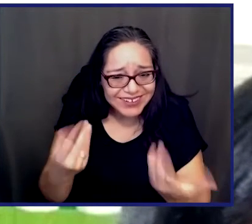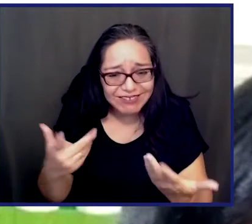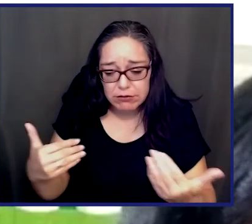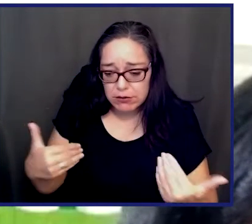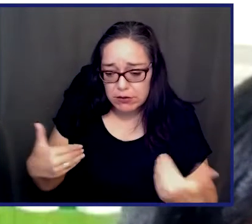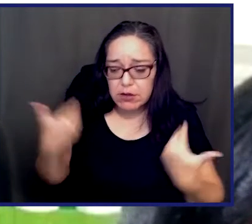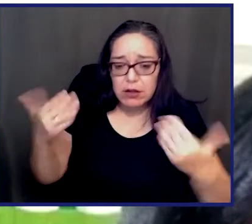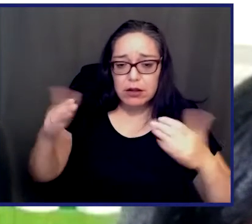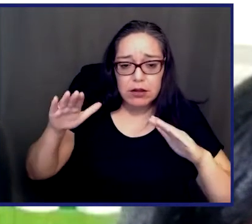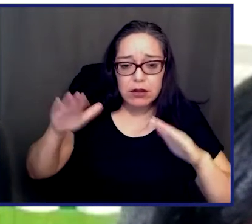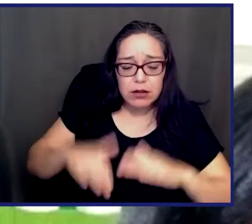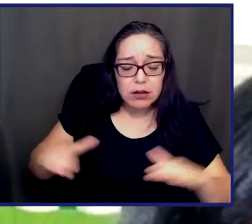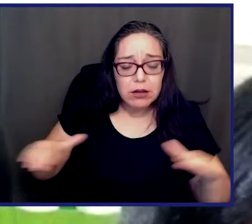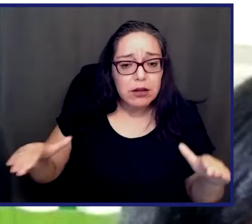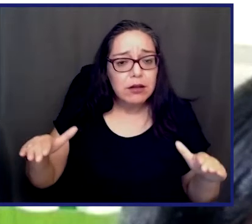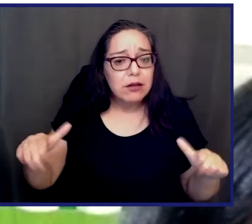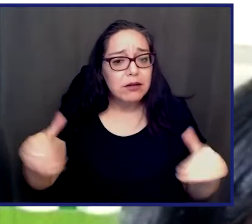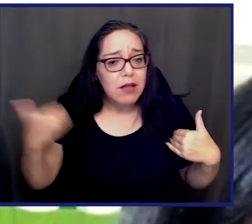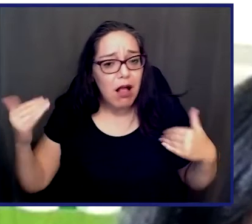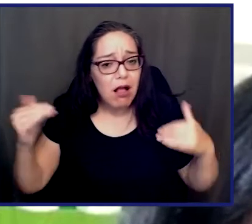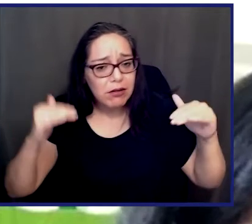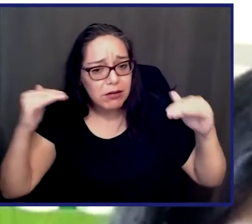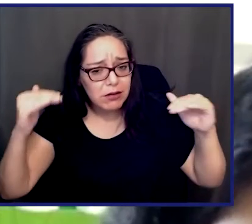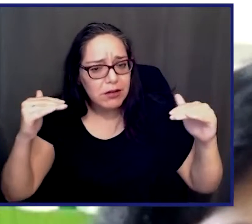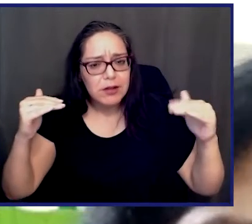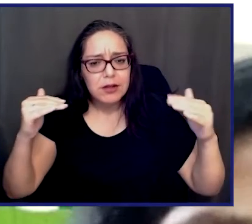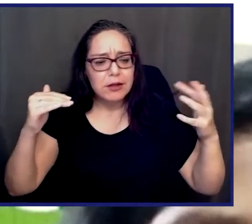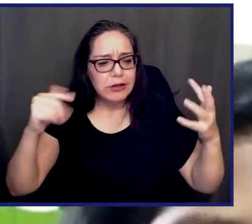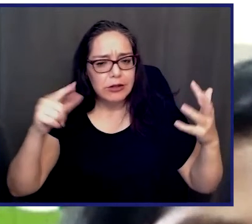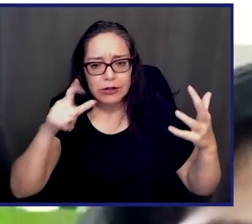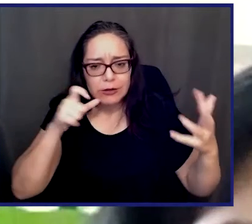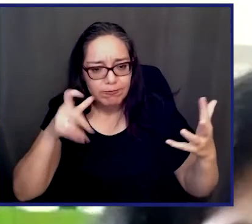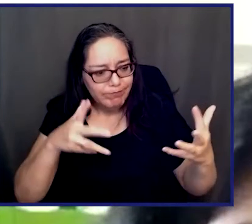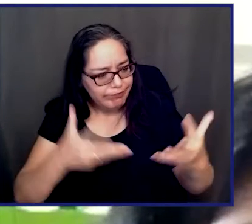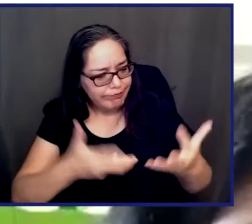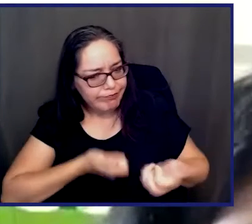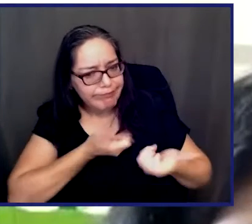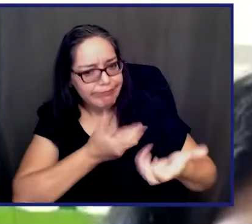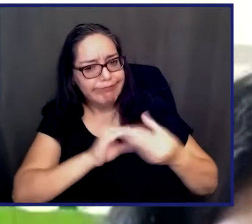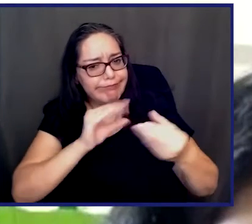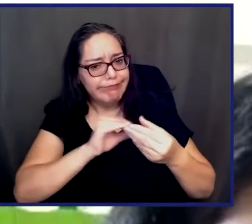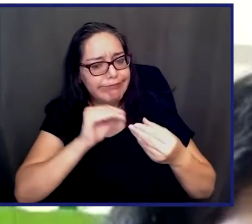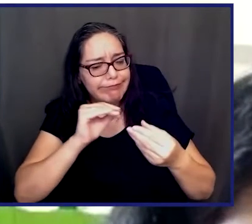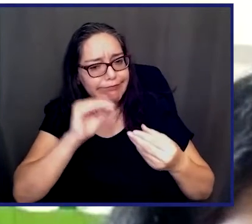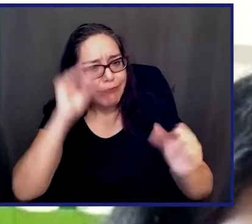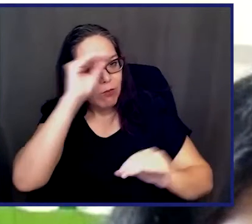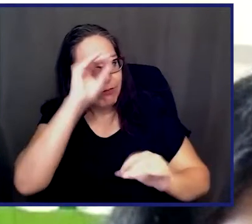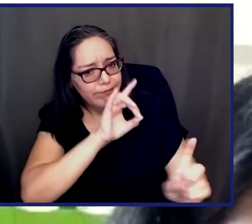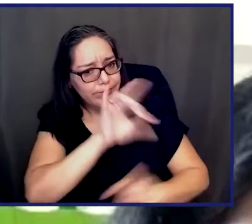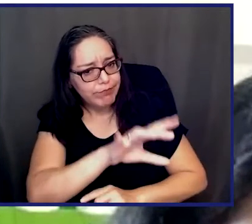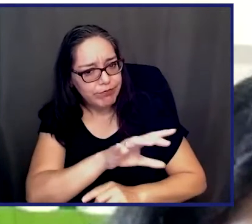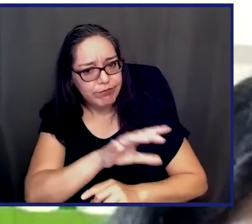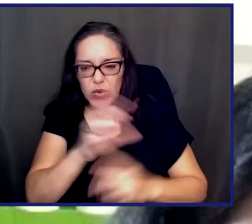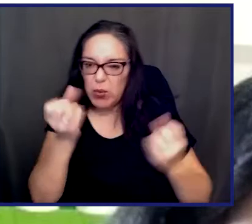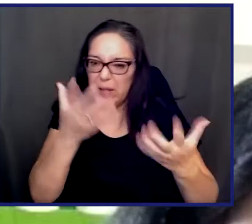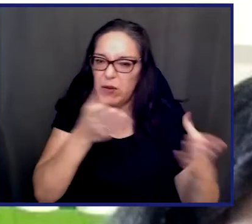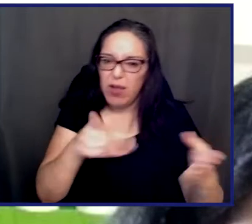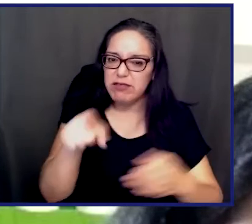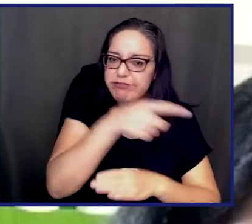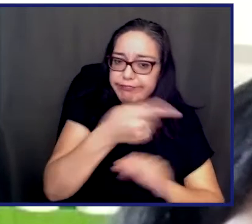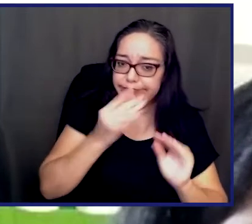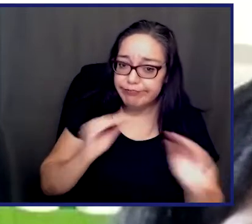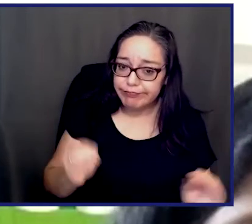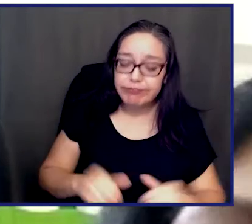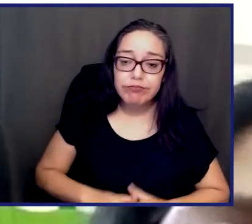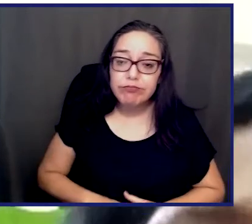esta oportunidad. Entonces, una de las maneras en las que pues podemos como